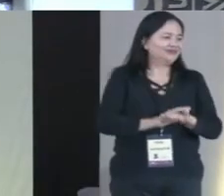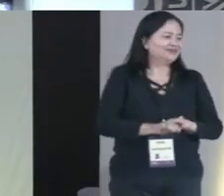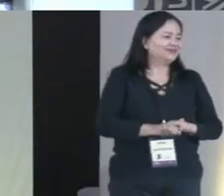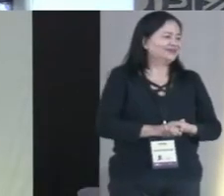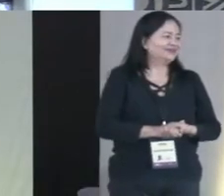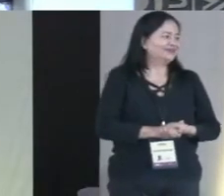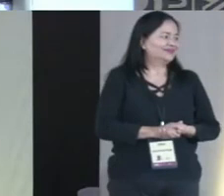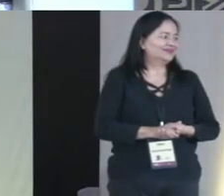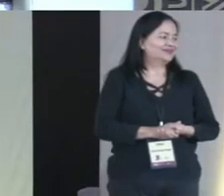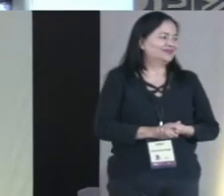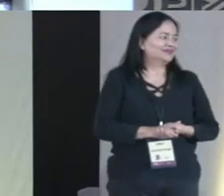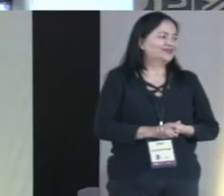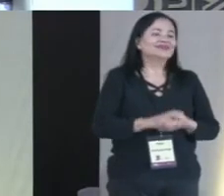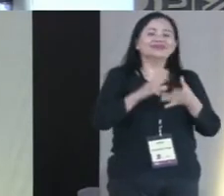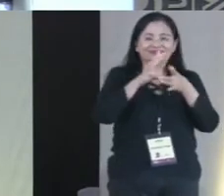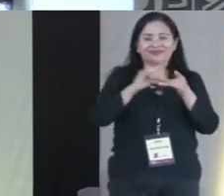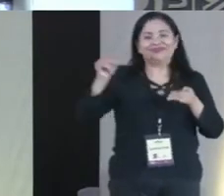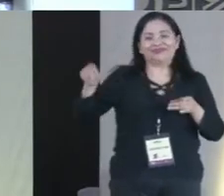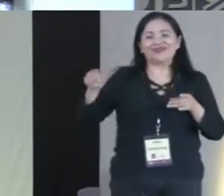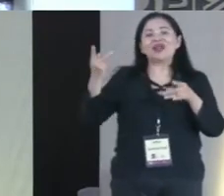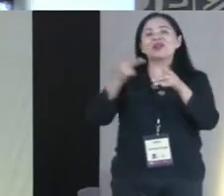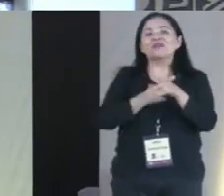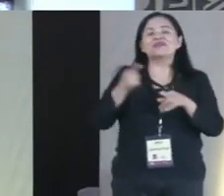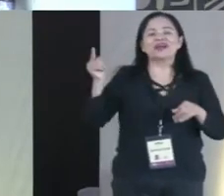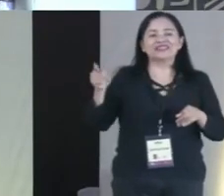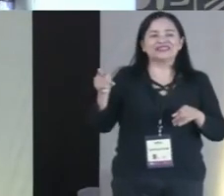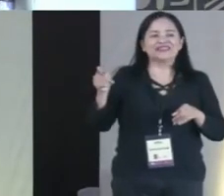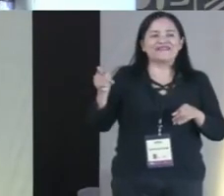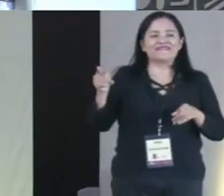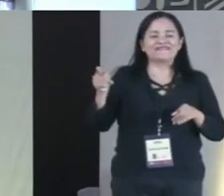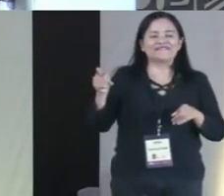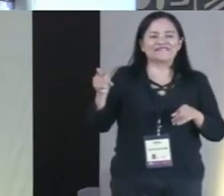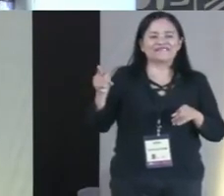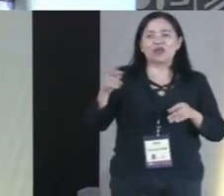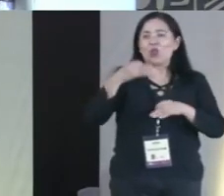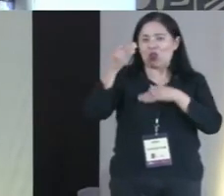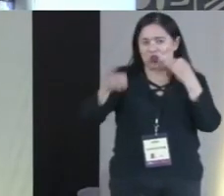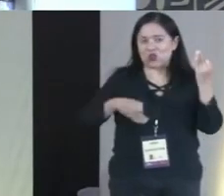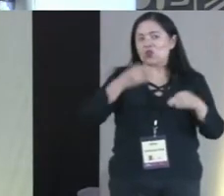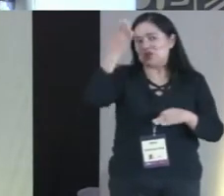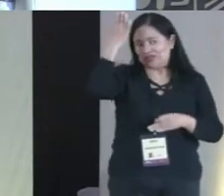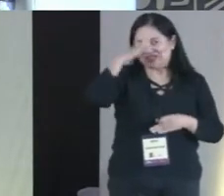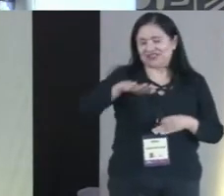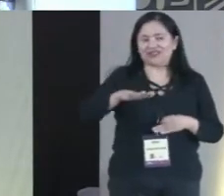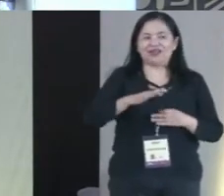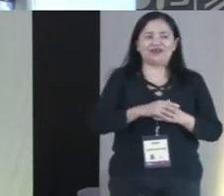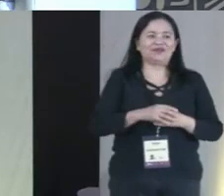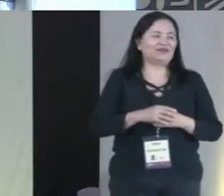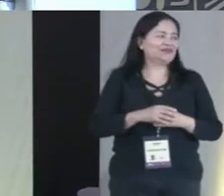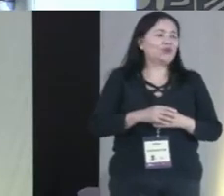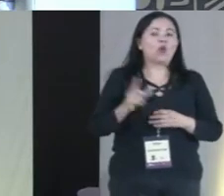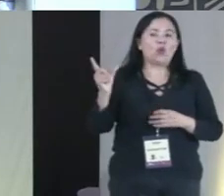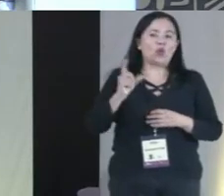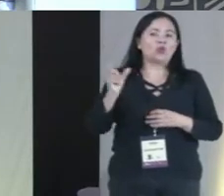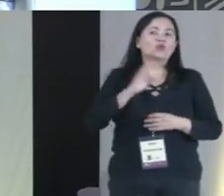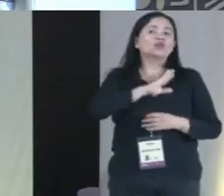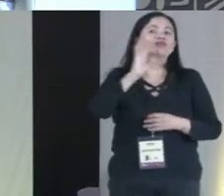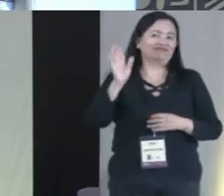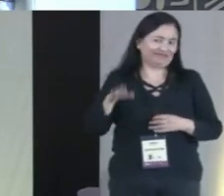se enteran de lo que le pasó a Hernán Cortés. Todos sabemos lo que le pasó a Hernán Cortés, pues se murió.